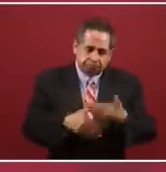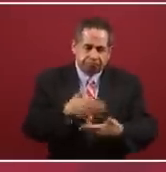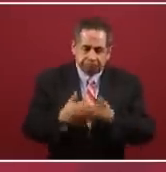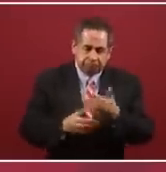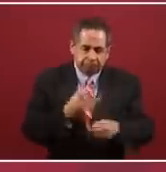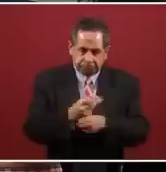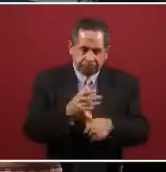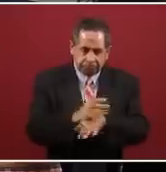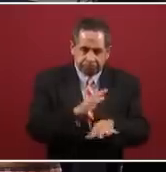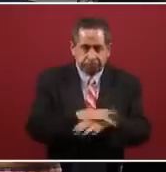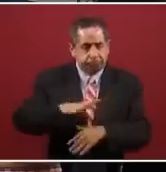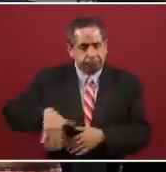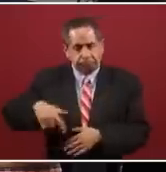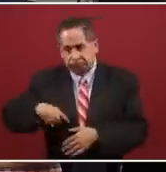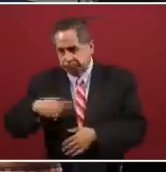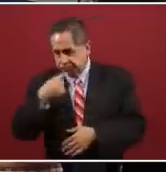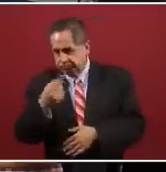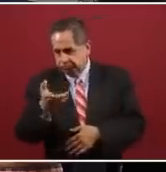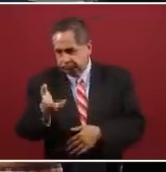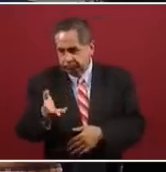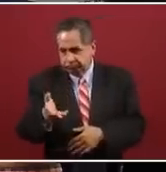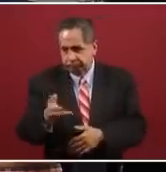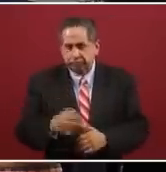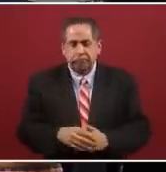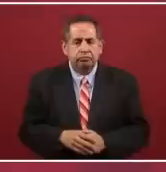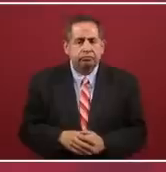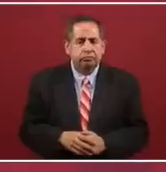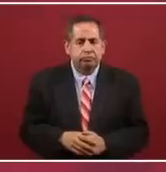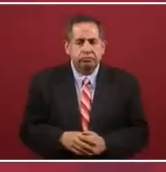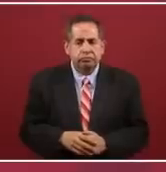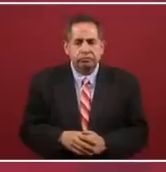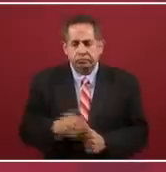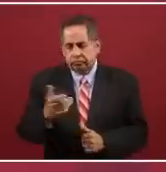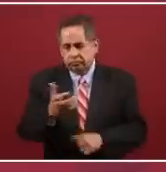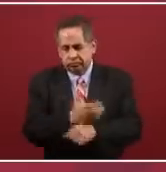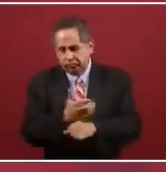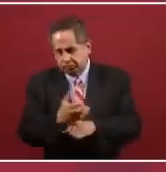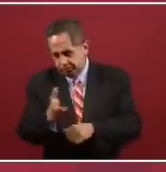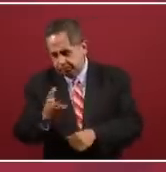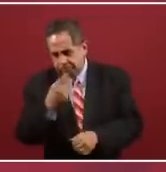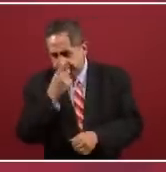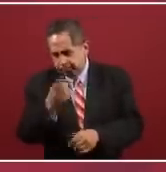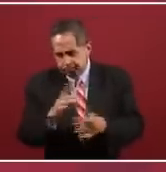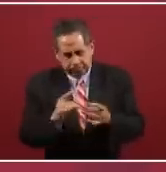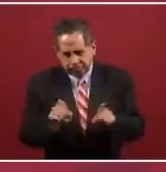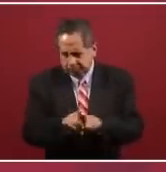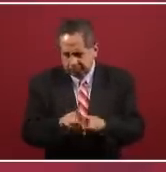lo que le comentaba yo al compañero periodista,